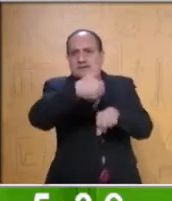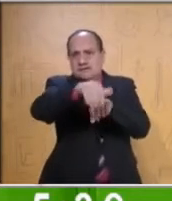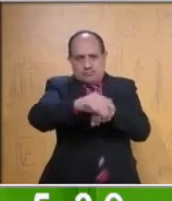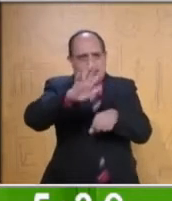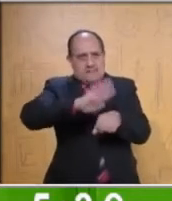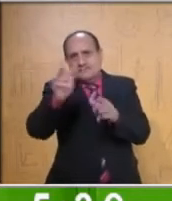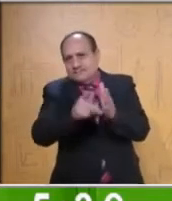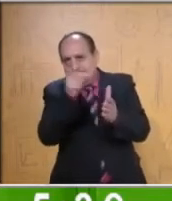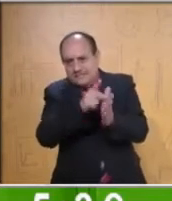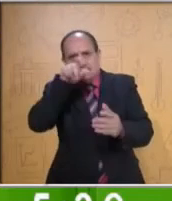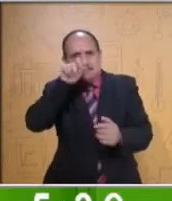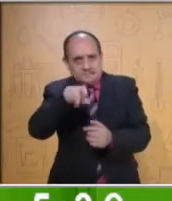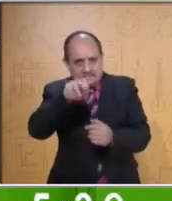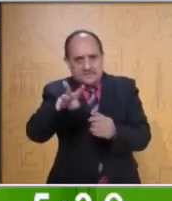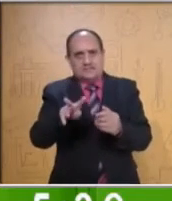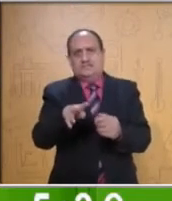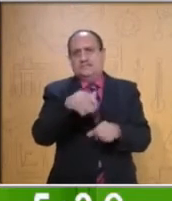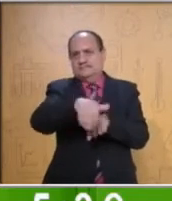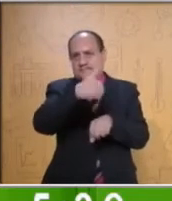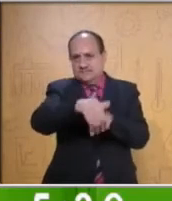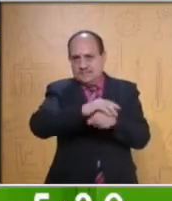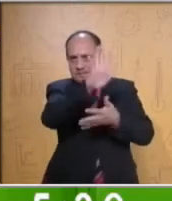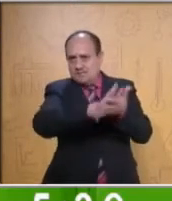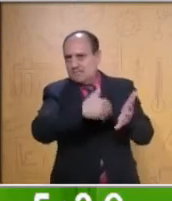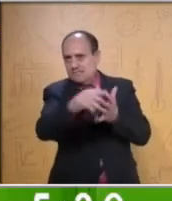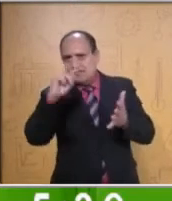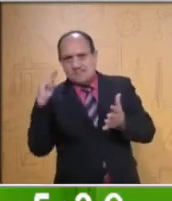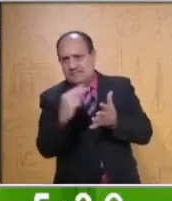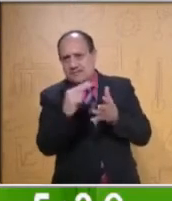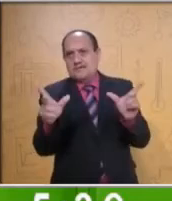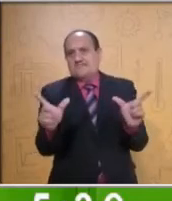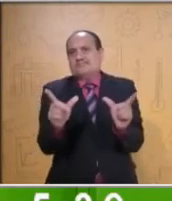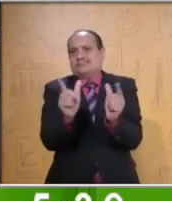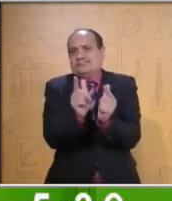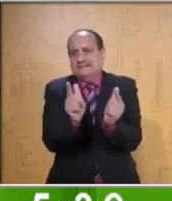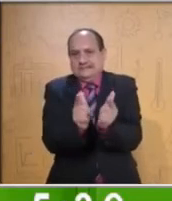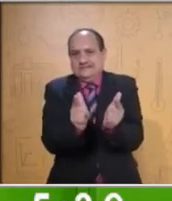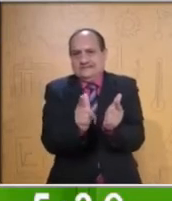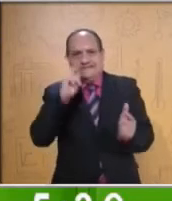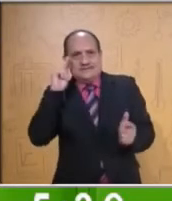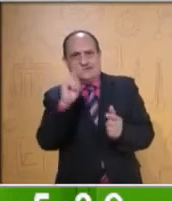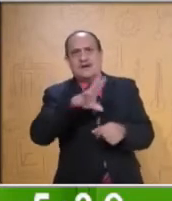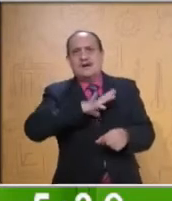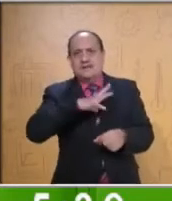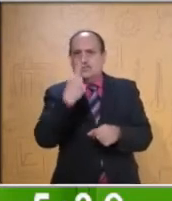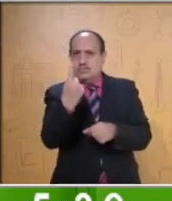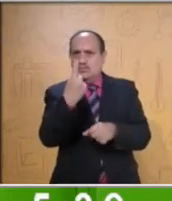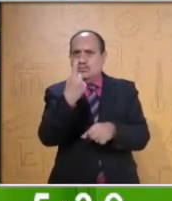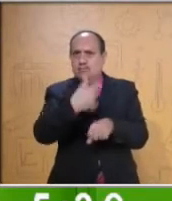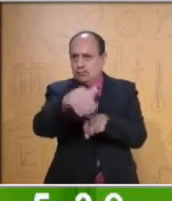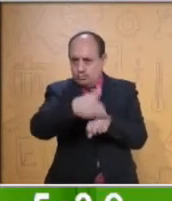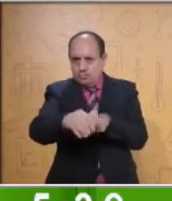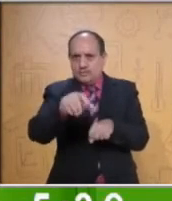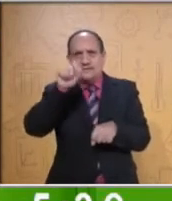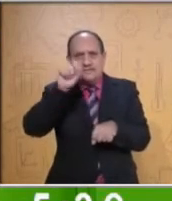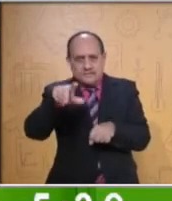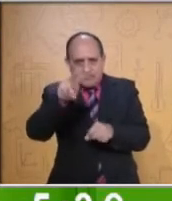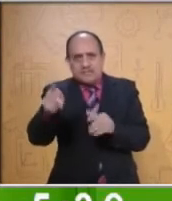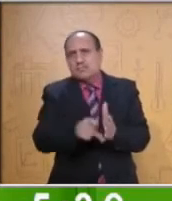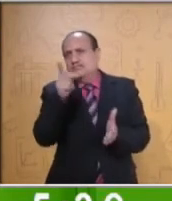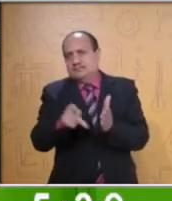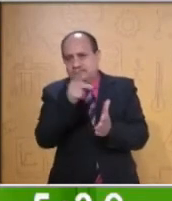más se repite, si yo tengo la tablita, que ya me quedó pequeña, yo voy a ver que aquí hay un número que tiene una